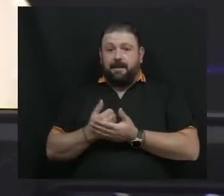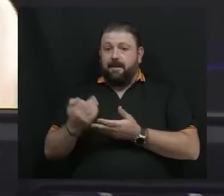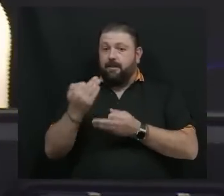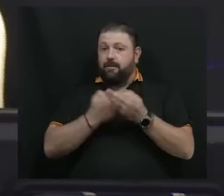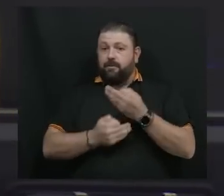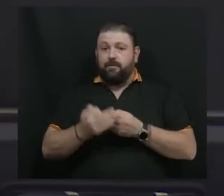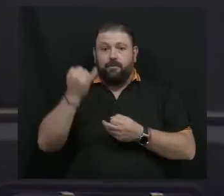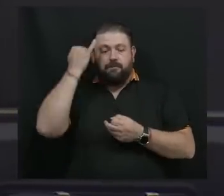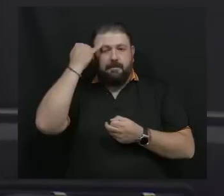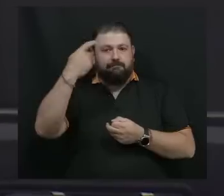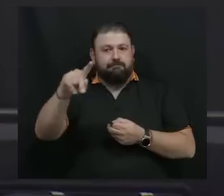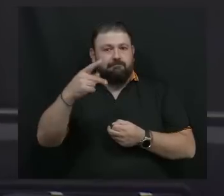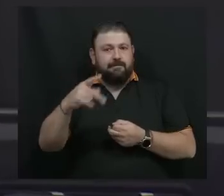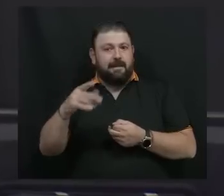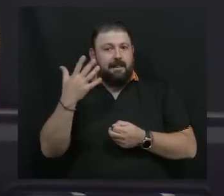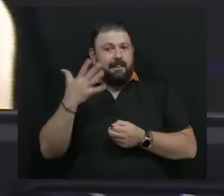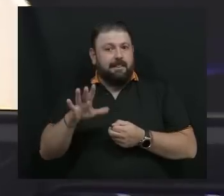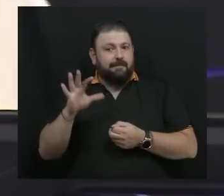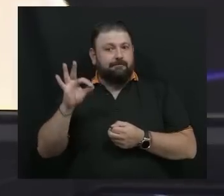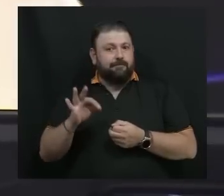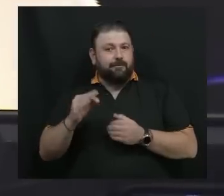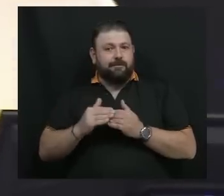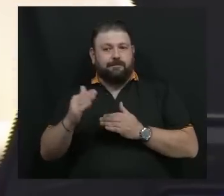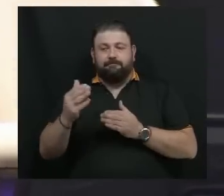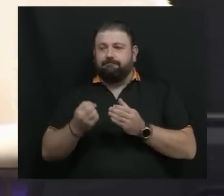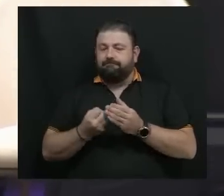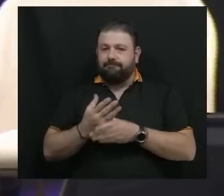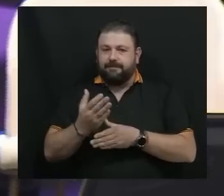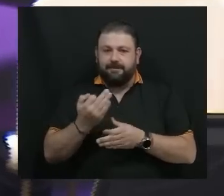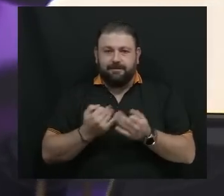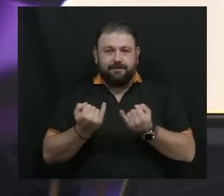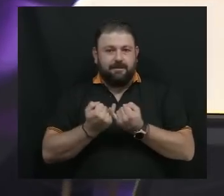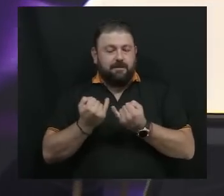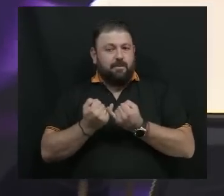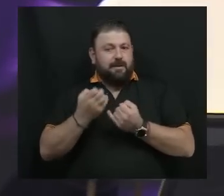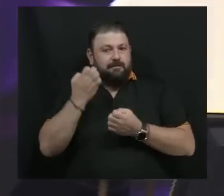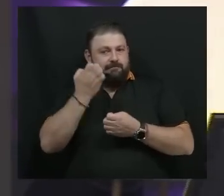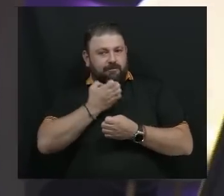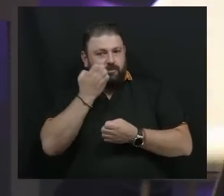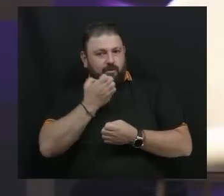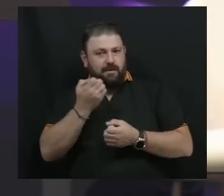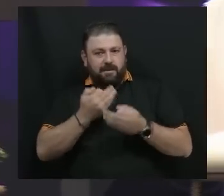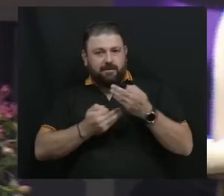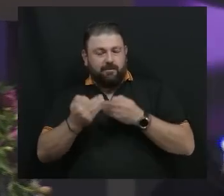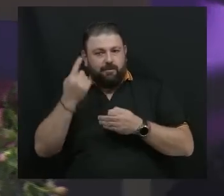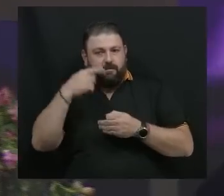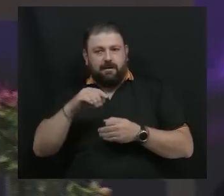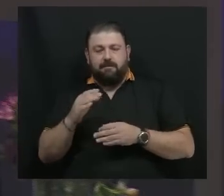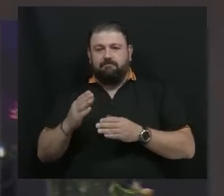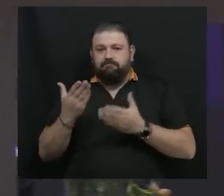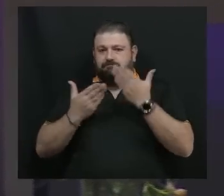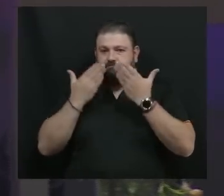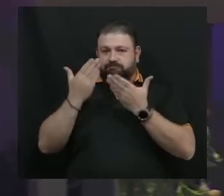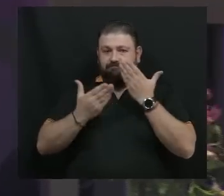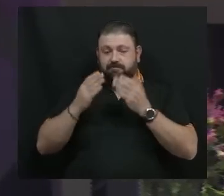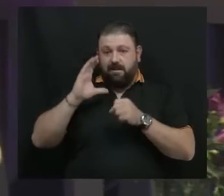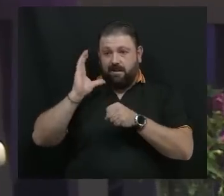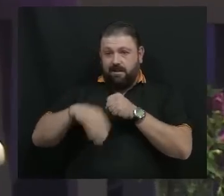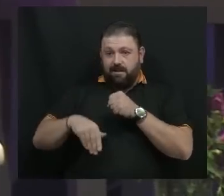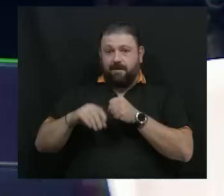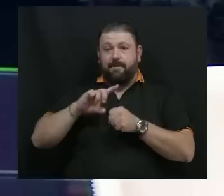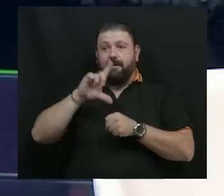nuestro propio esfuerzo. Salimos de la escuela, estudiamos una carrera universitaria para salir a obtener un empleo donde nos pagan